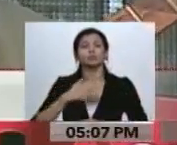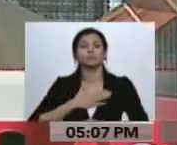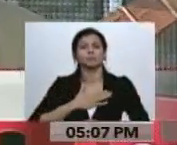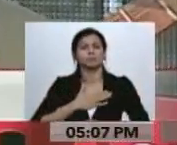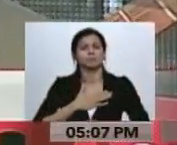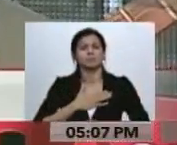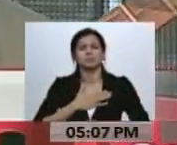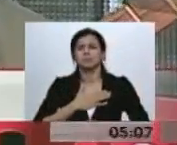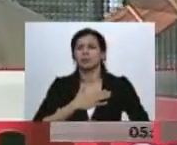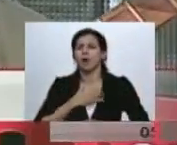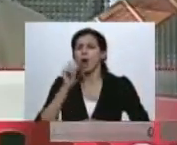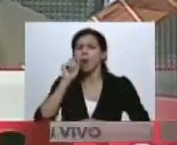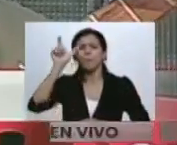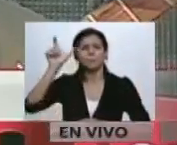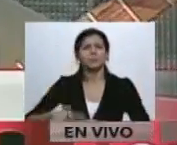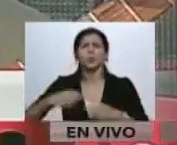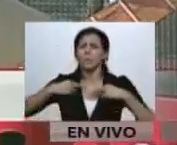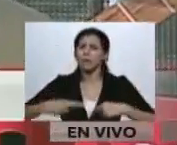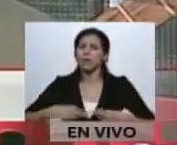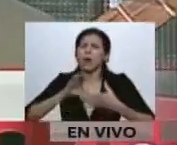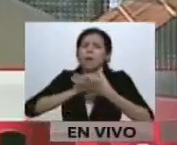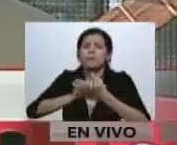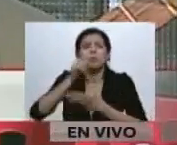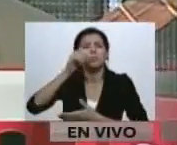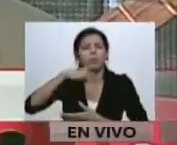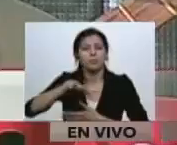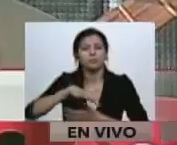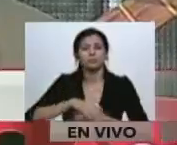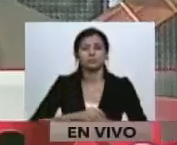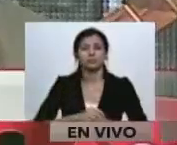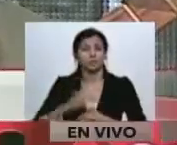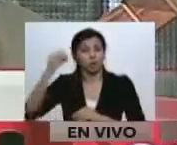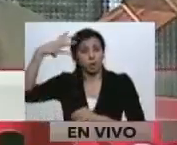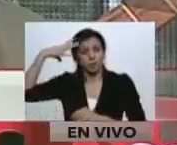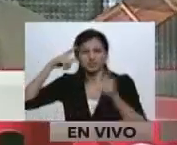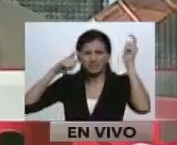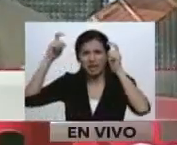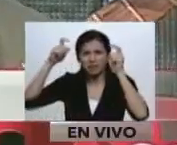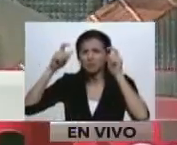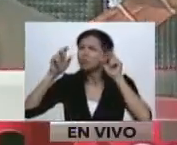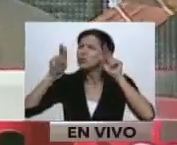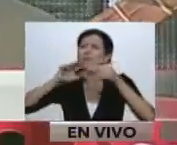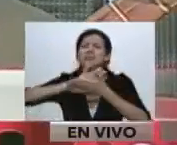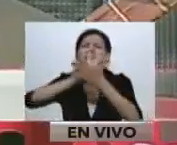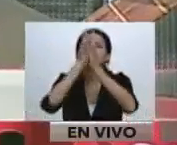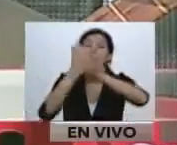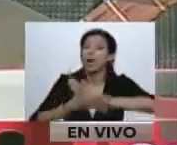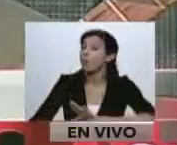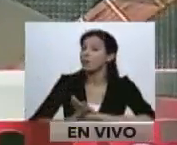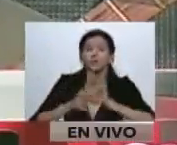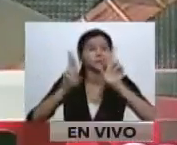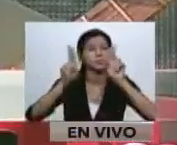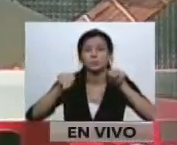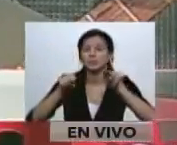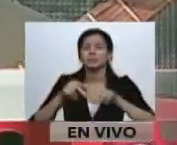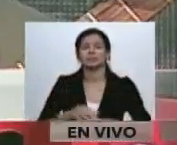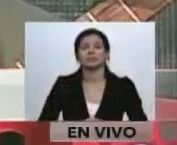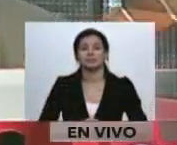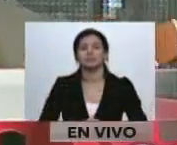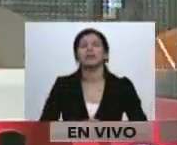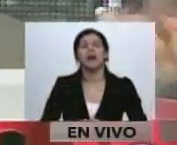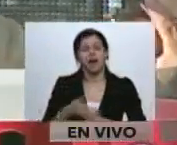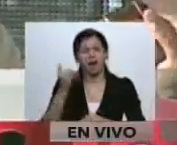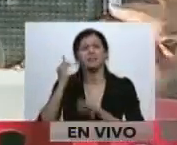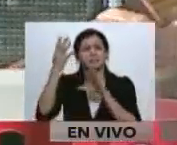gran humanista amigo del pueblo, su aurora no tendrá fin. Por eso es que tenemos